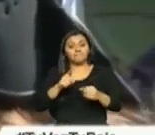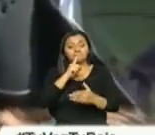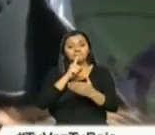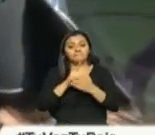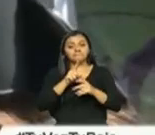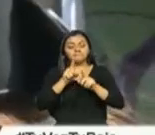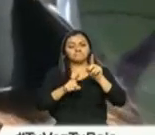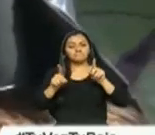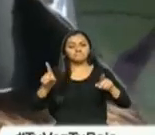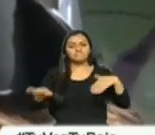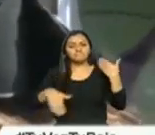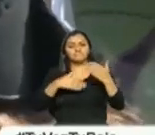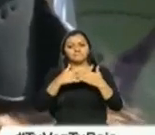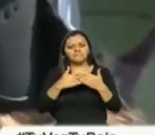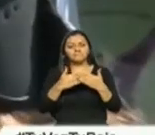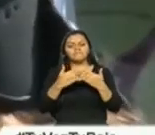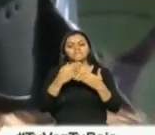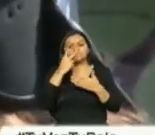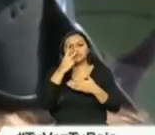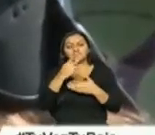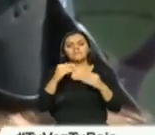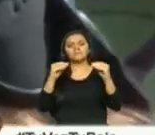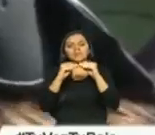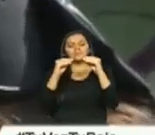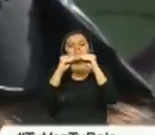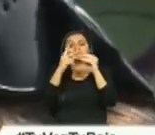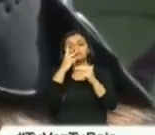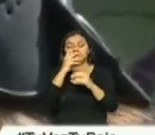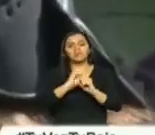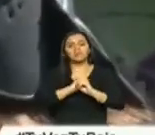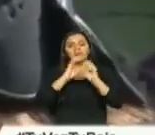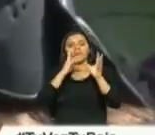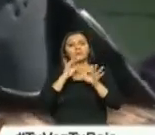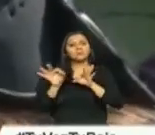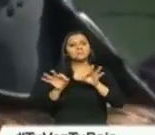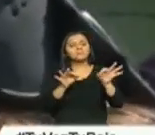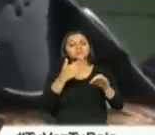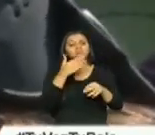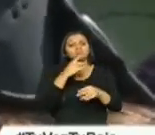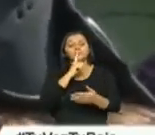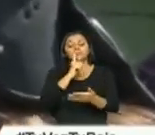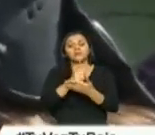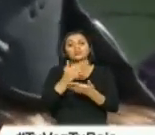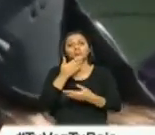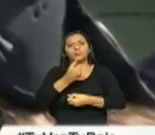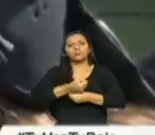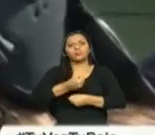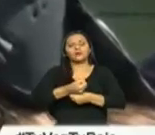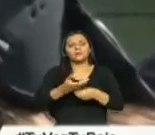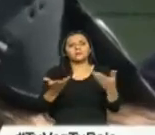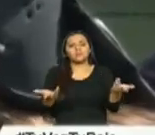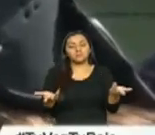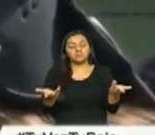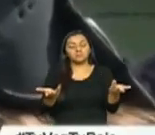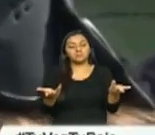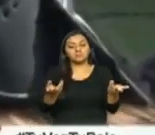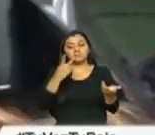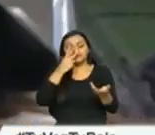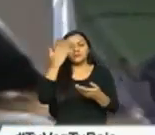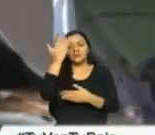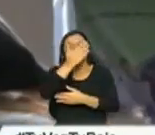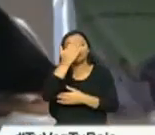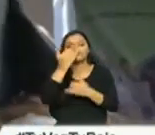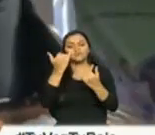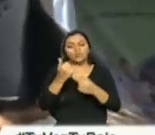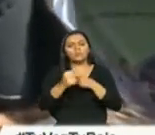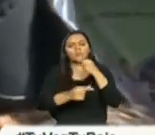bastante ilustrativa y más que nada nos explican cómo en realidad trabajan. No es como se ve en la televisión,